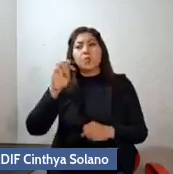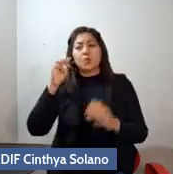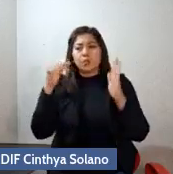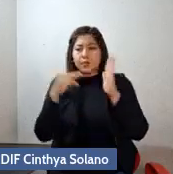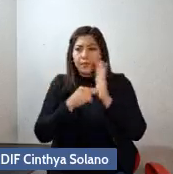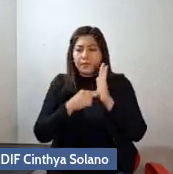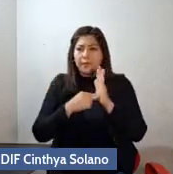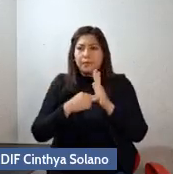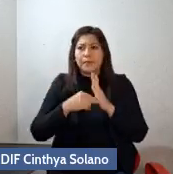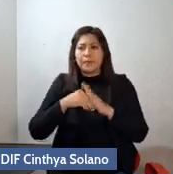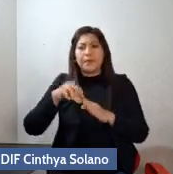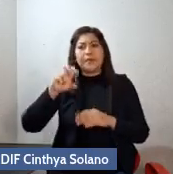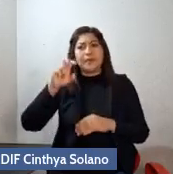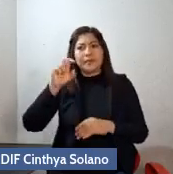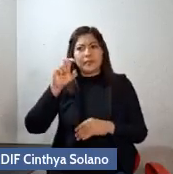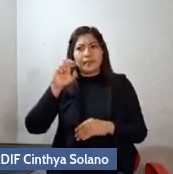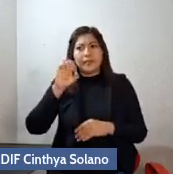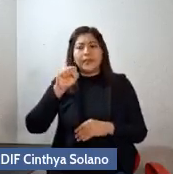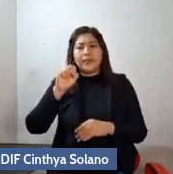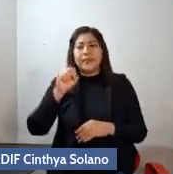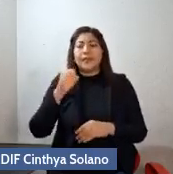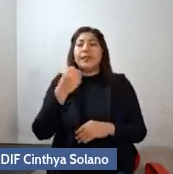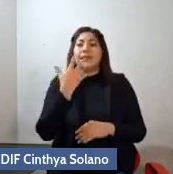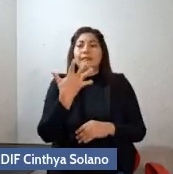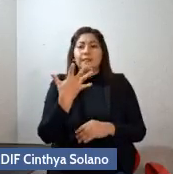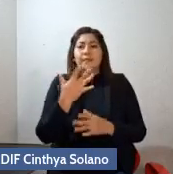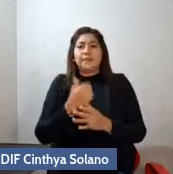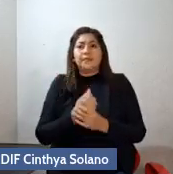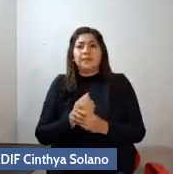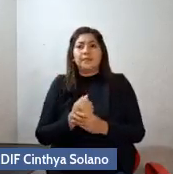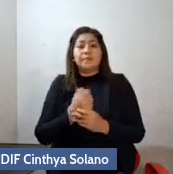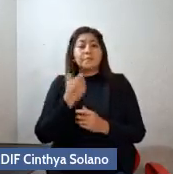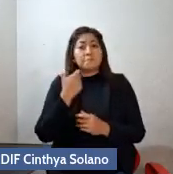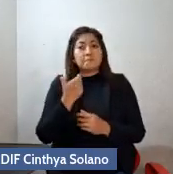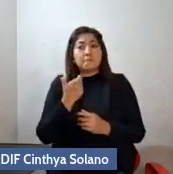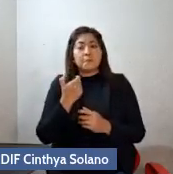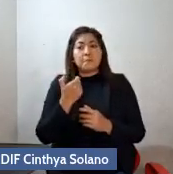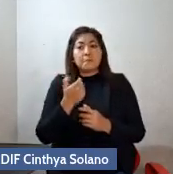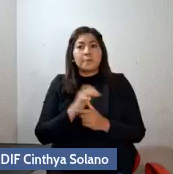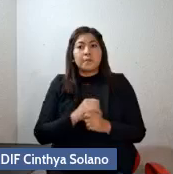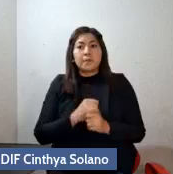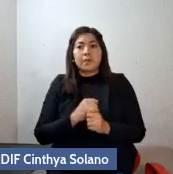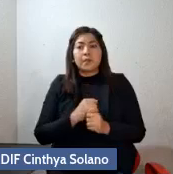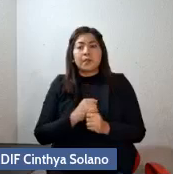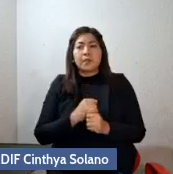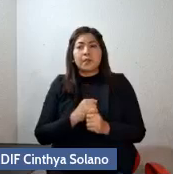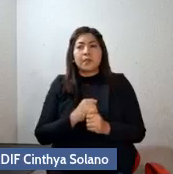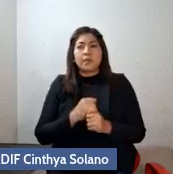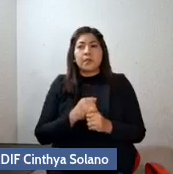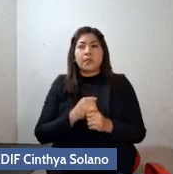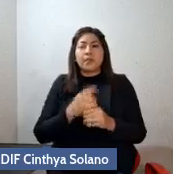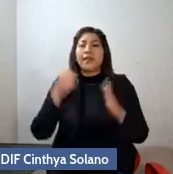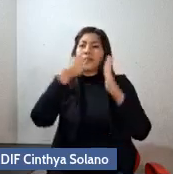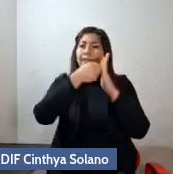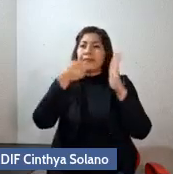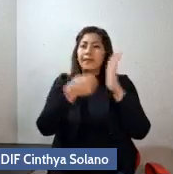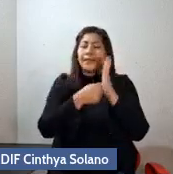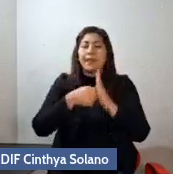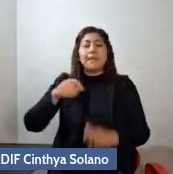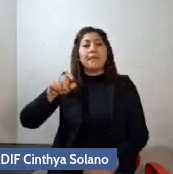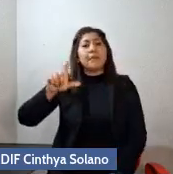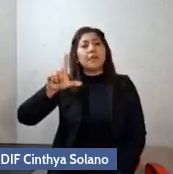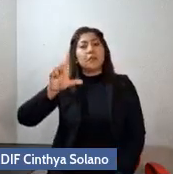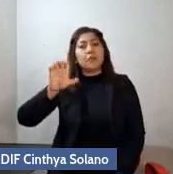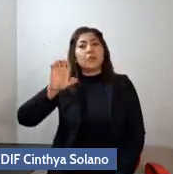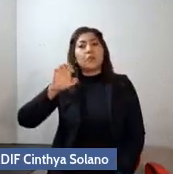2,035.69 pesos. Ajá, y obviamente también tenemos el testamento con legados. El testamento con